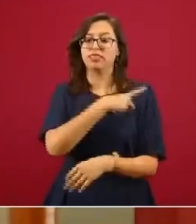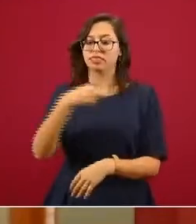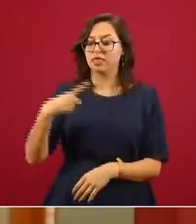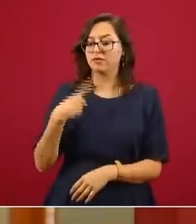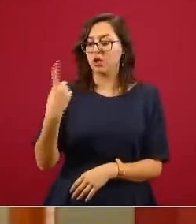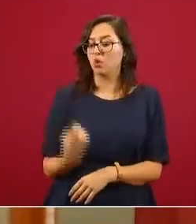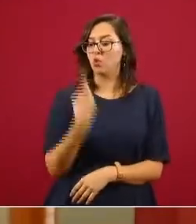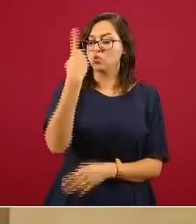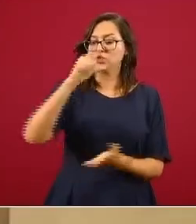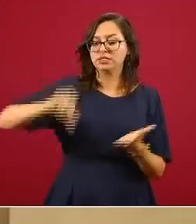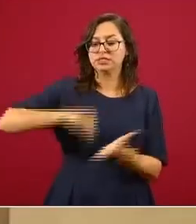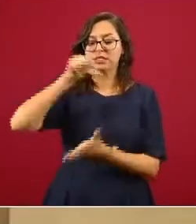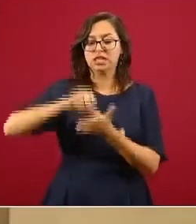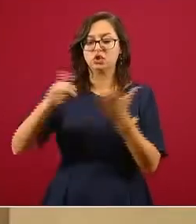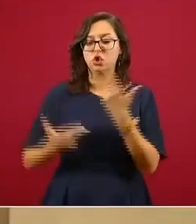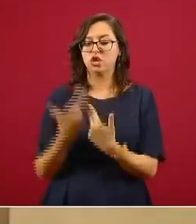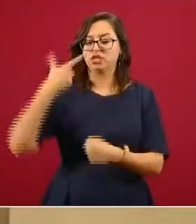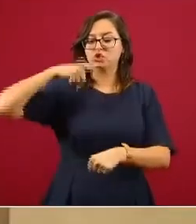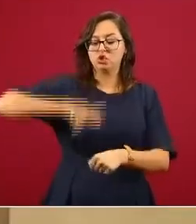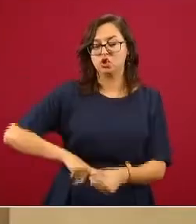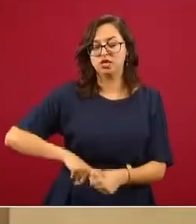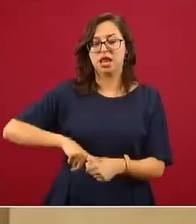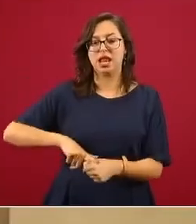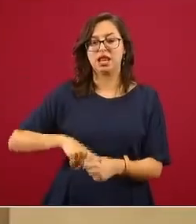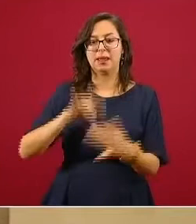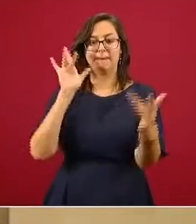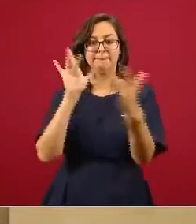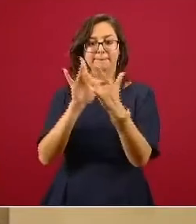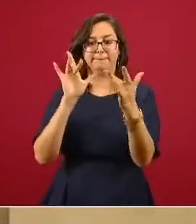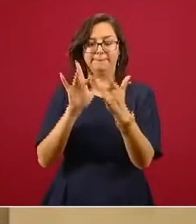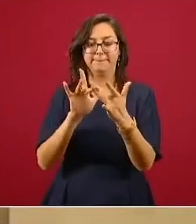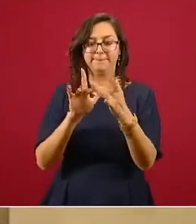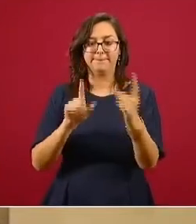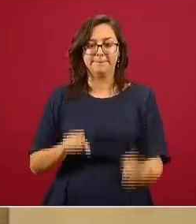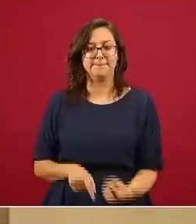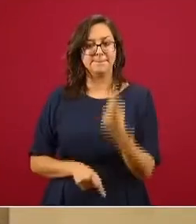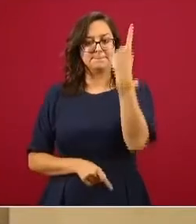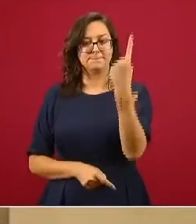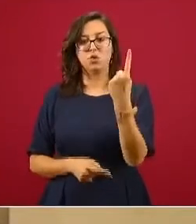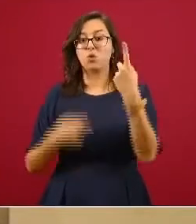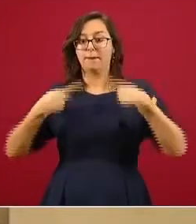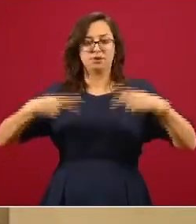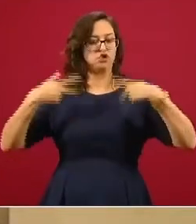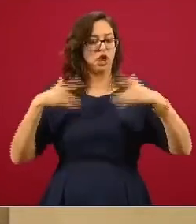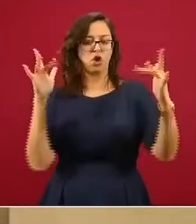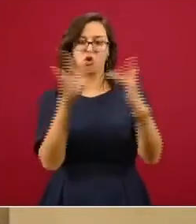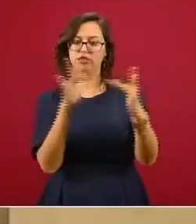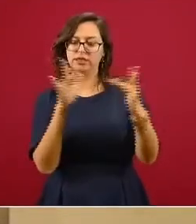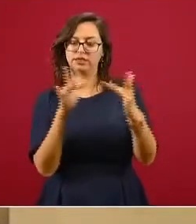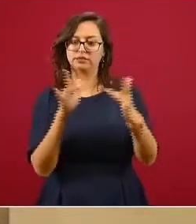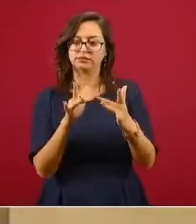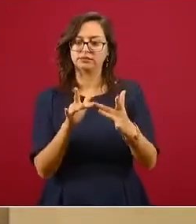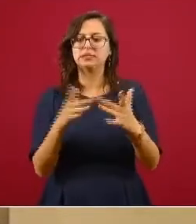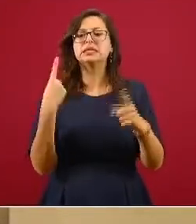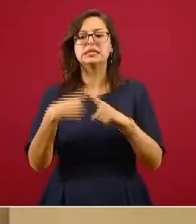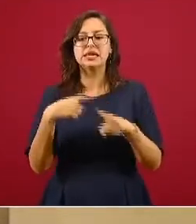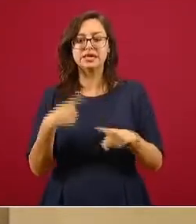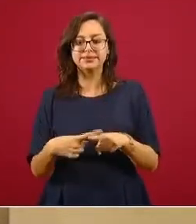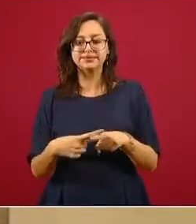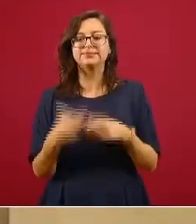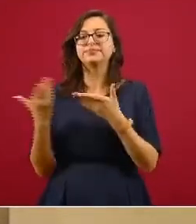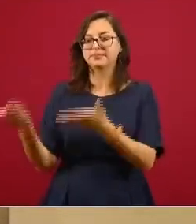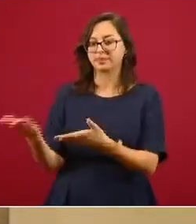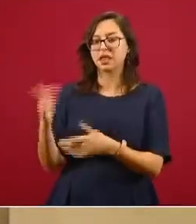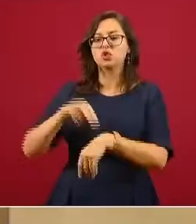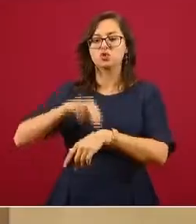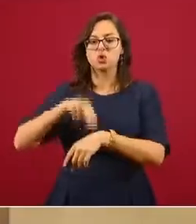centro nacional de enlace y en él un punto focal nacional, que es una persona. En este caso es el doctor José